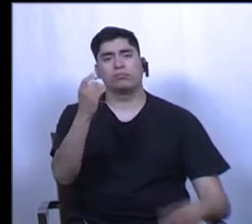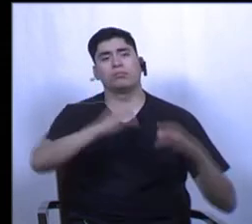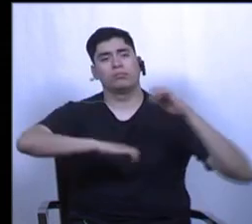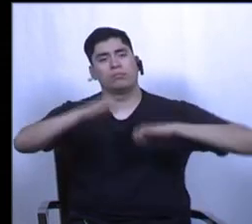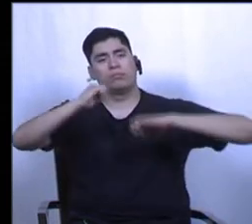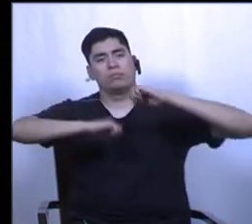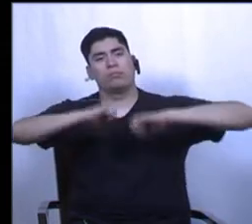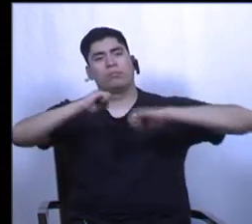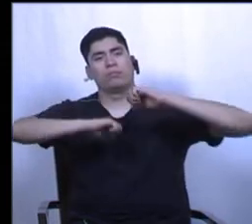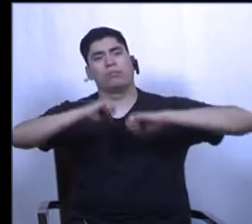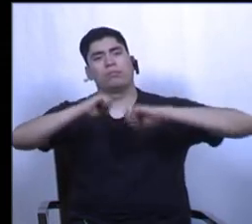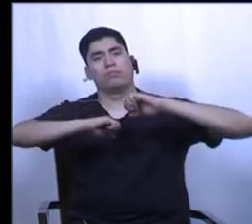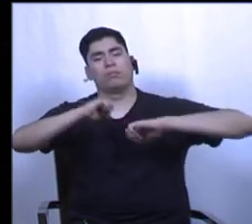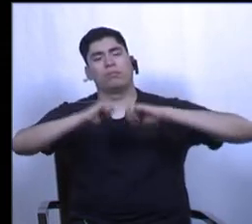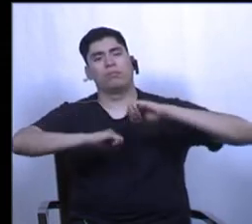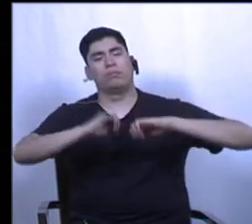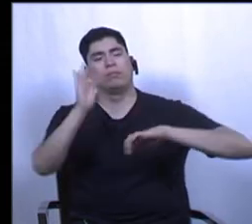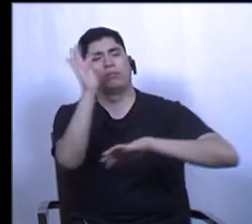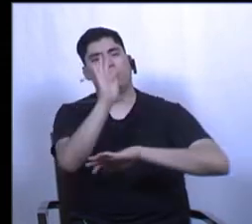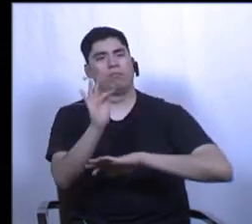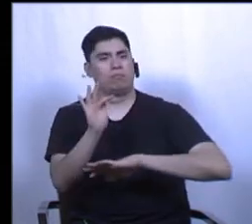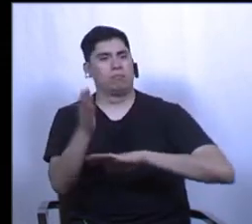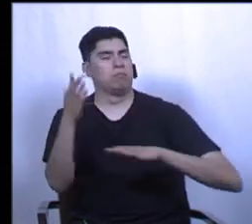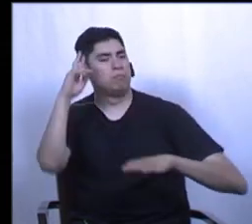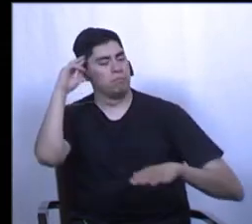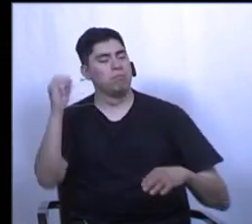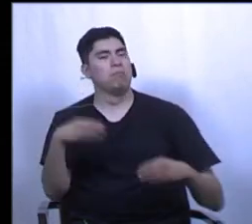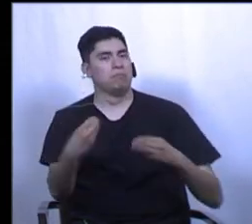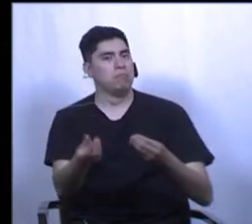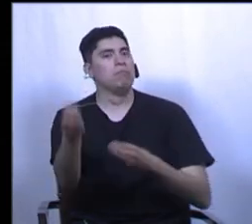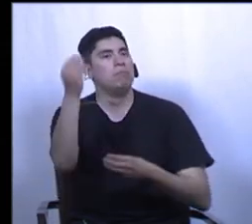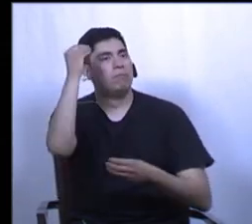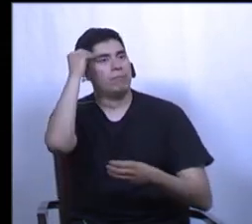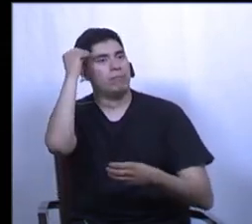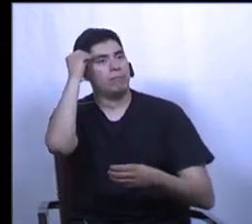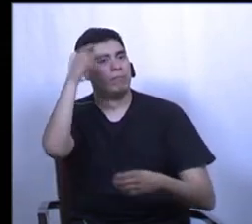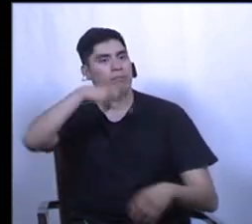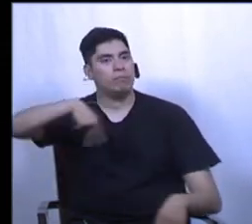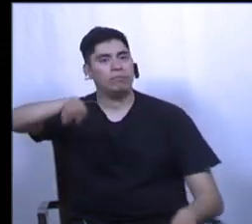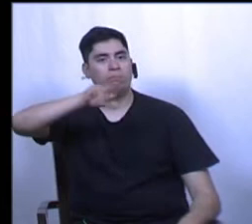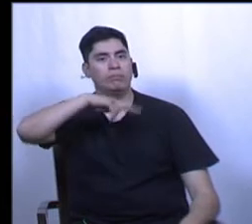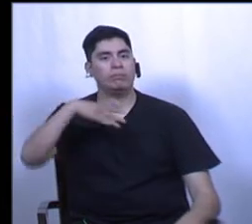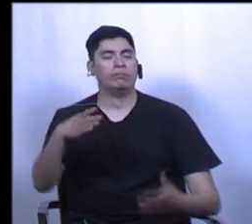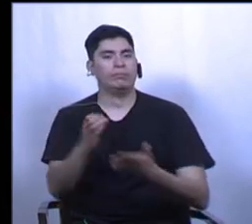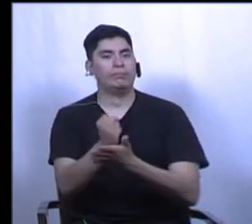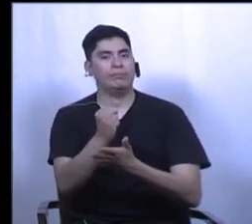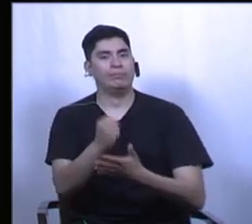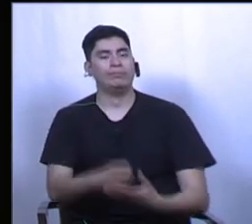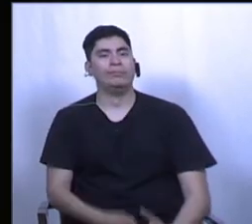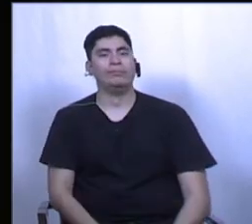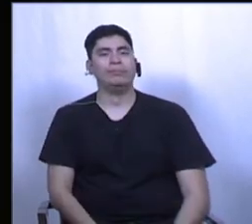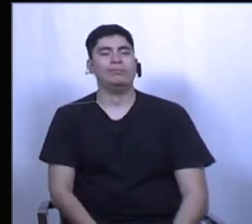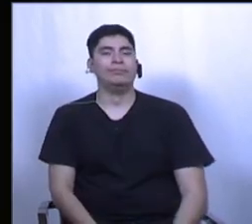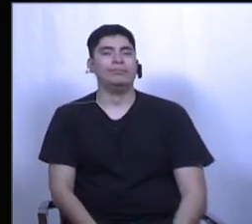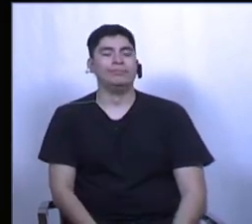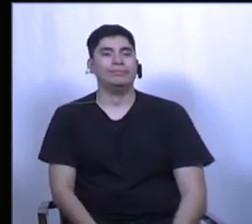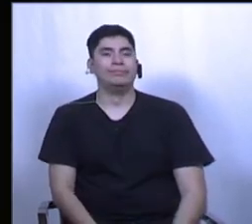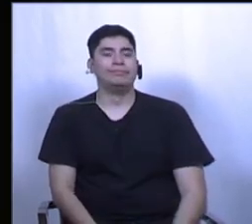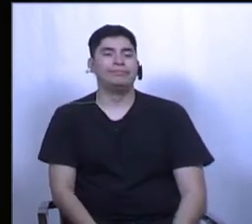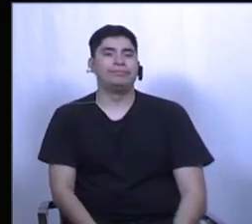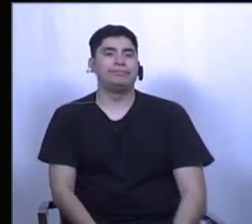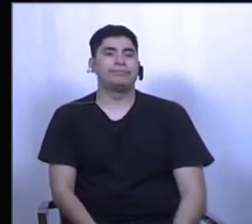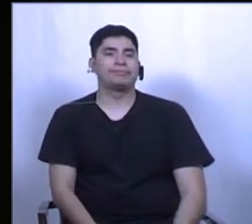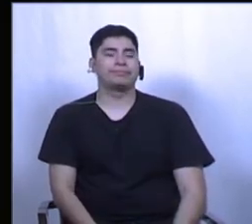combatir el cáncer. No funcionó muy bien, pero nos sirvió a nosotros. Así que la tomamos y dijimos, bueno,